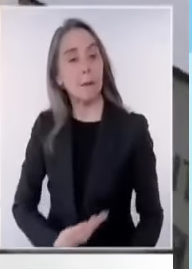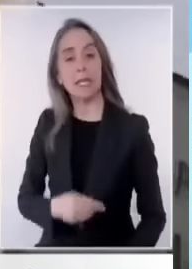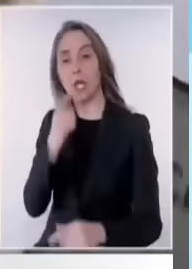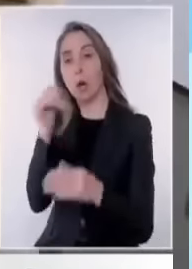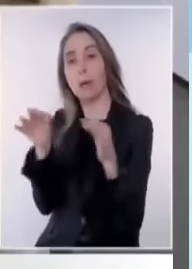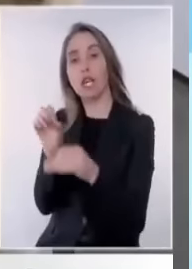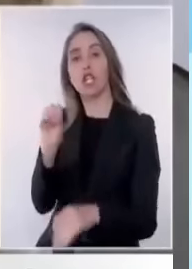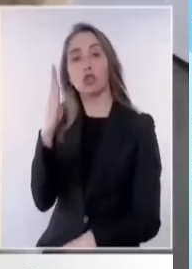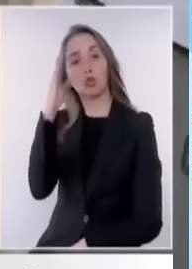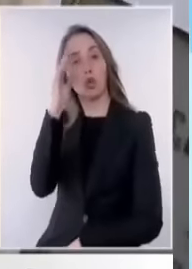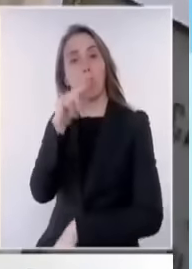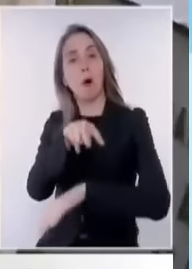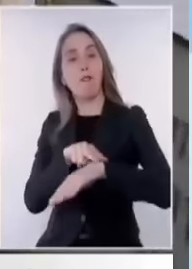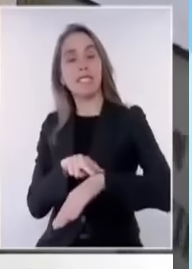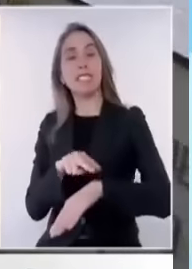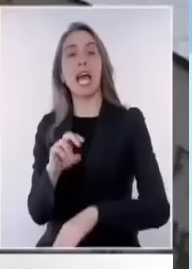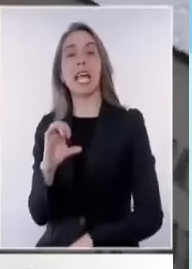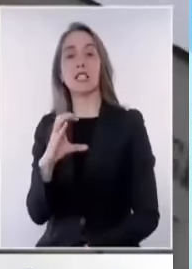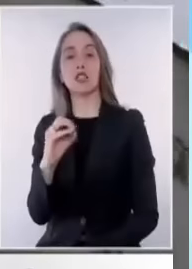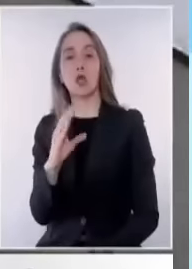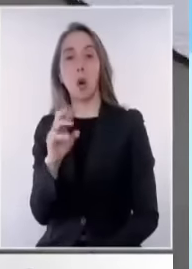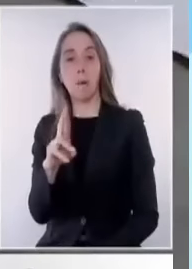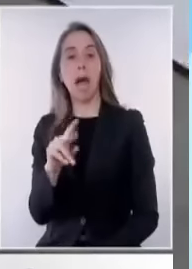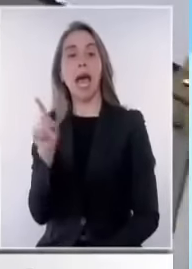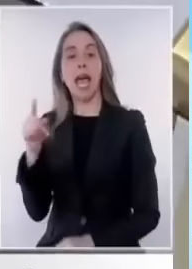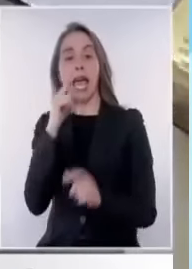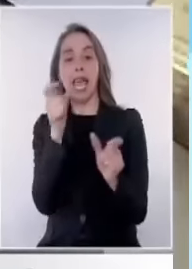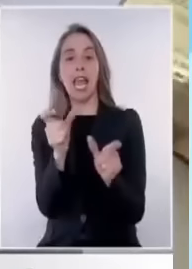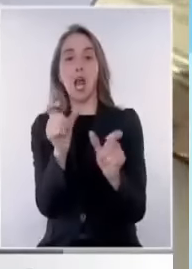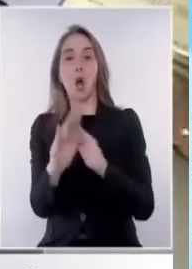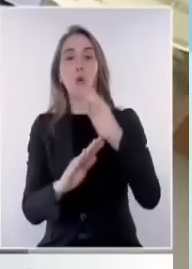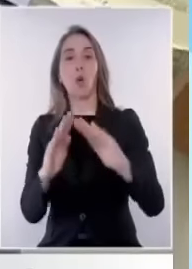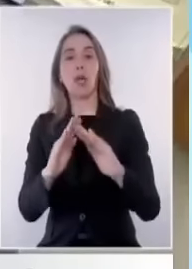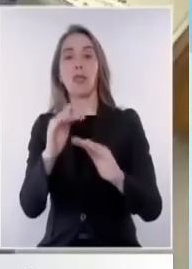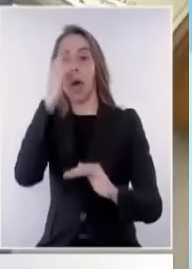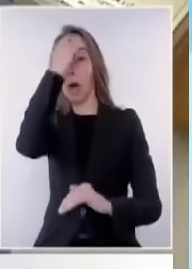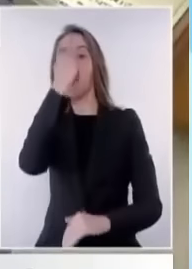Aquí está el judicial Escobar, que es el custodio del monumento.